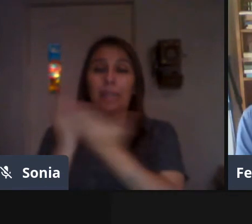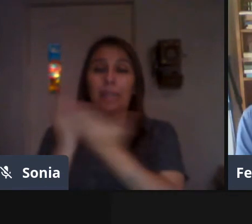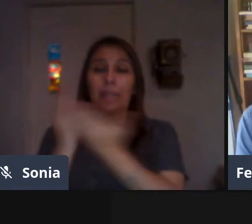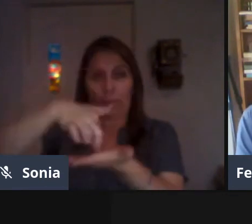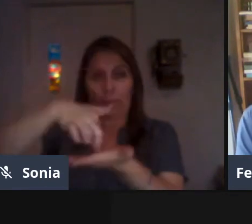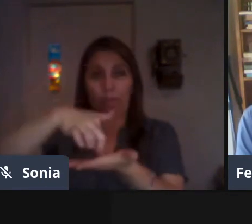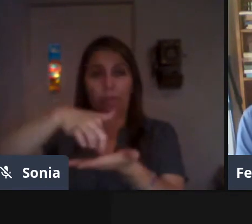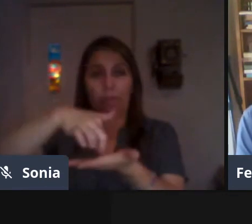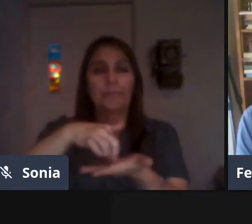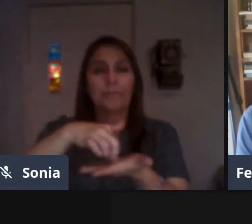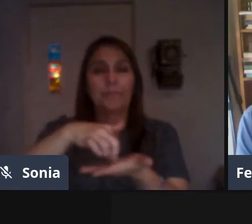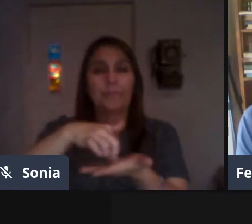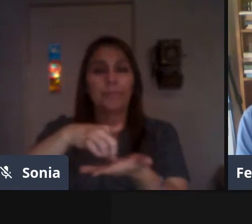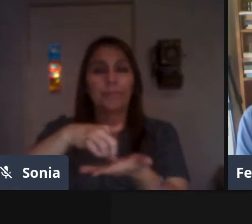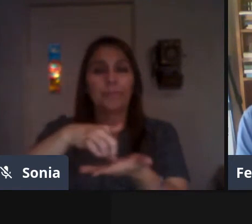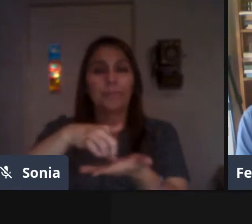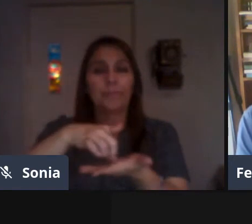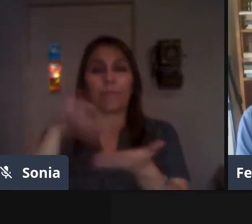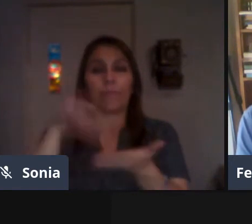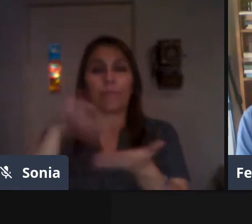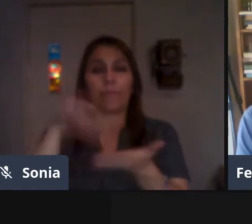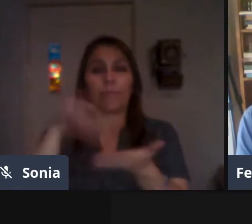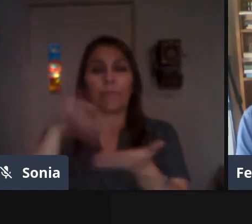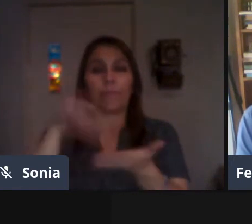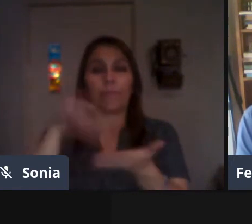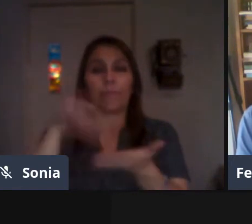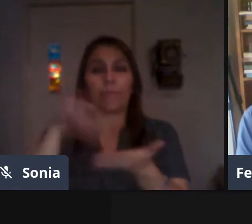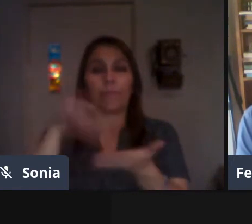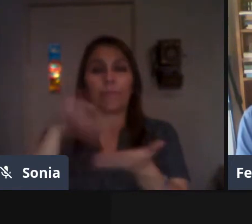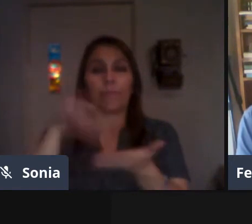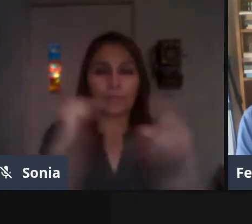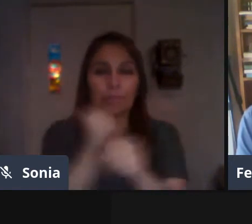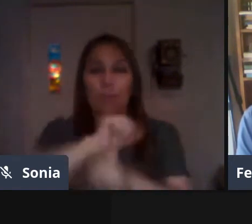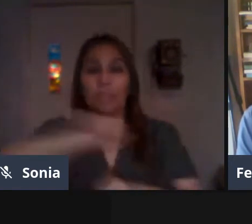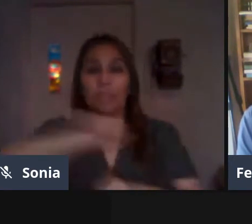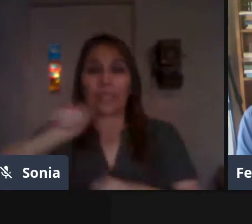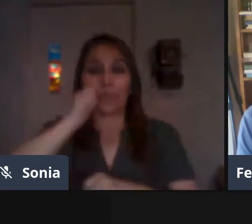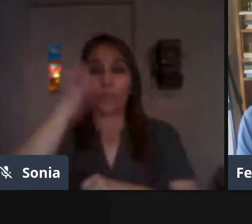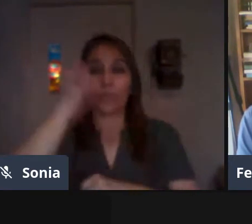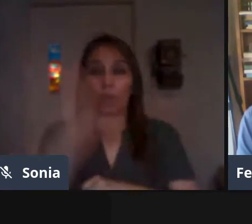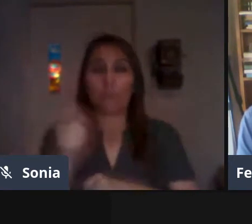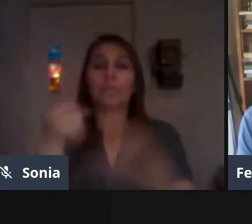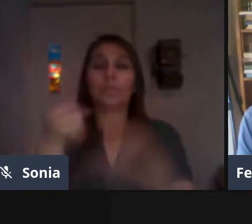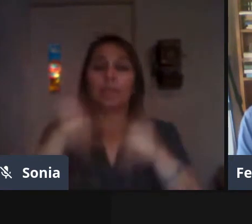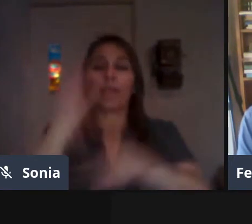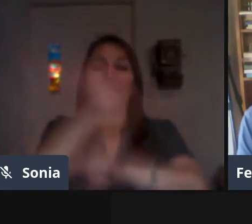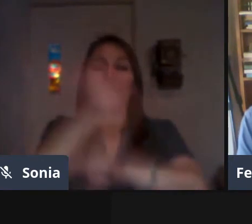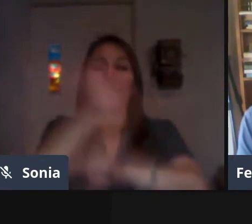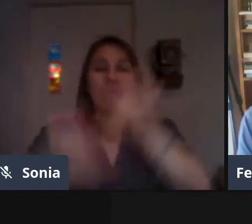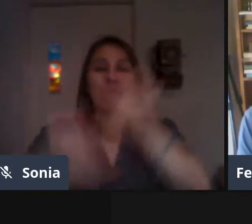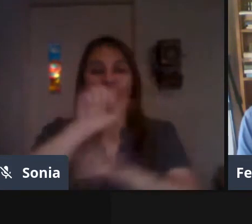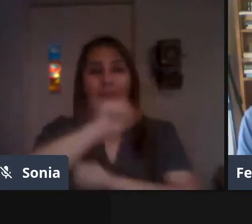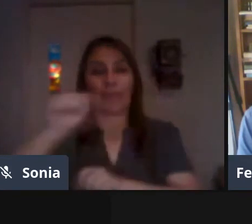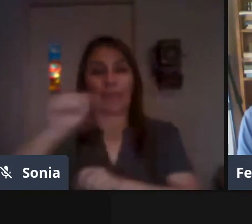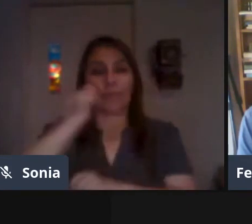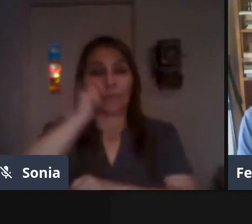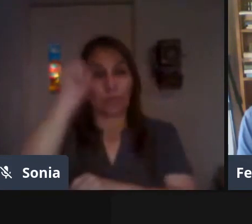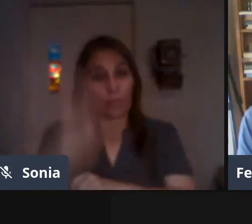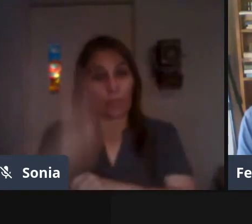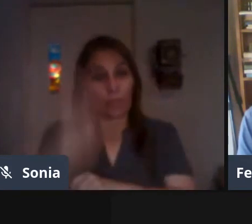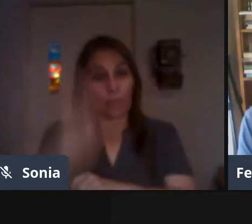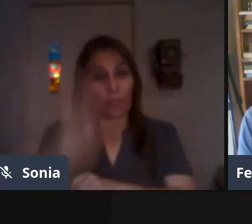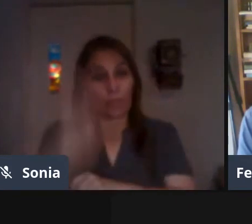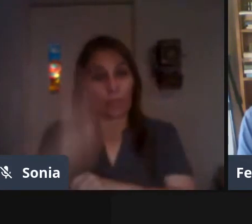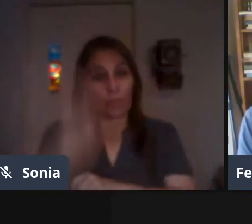dedicados al trabajo en educación en derechos humanos y a trabajo de defensa sobre todos los derechos humanos entonces en ese en ese en ese